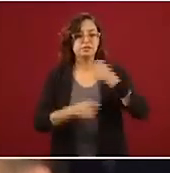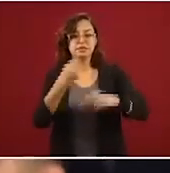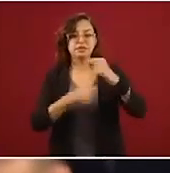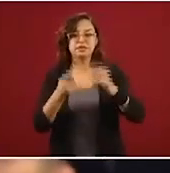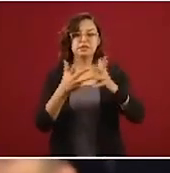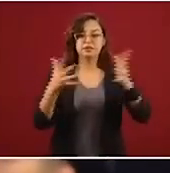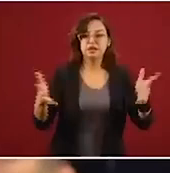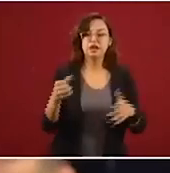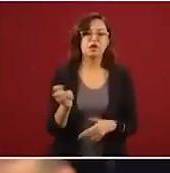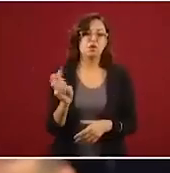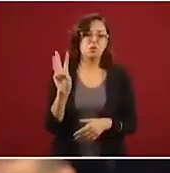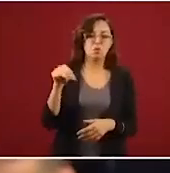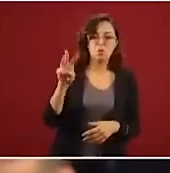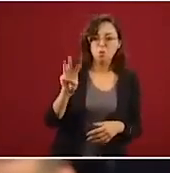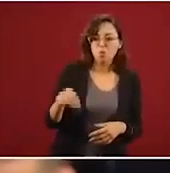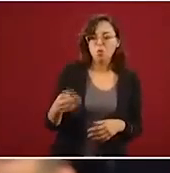digo Walmart o